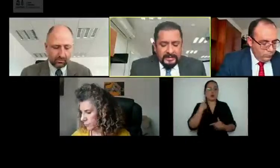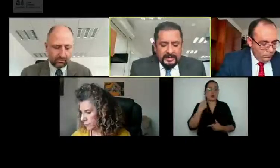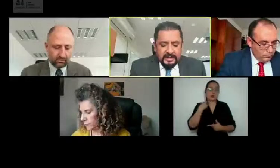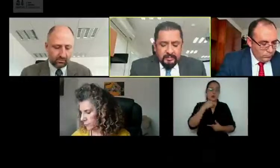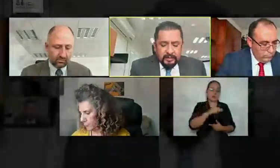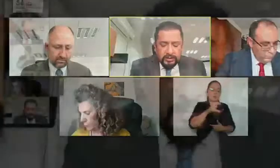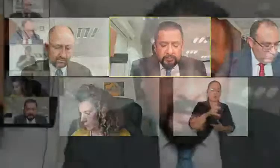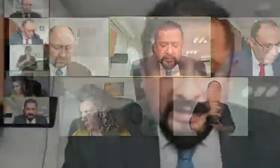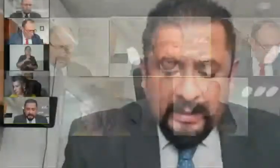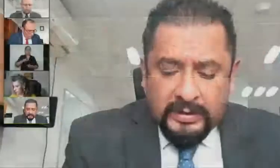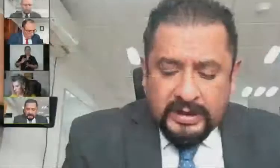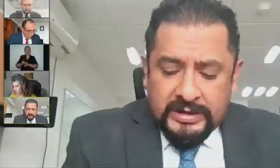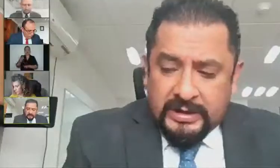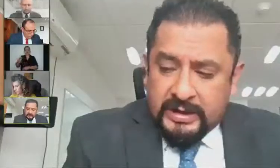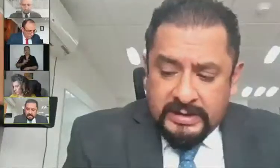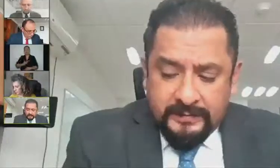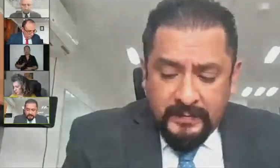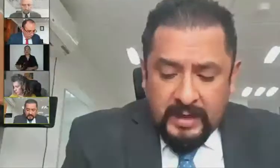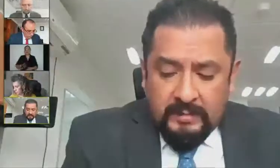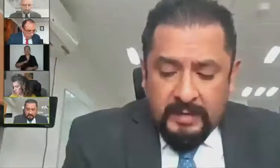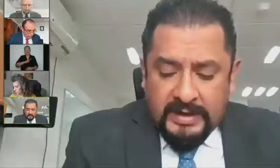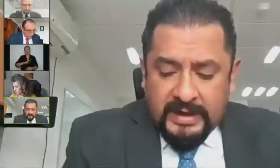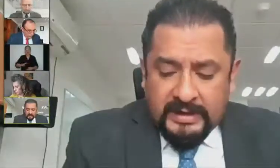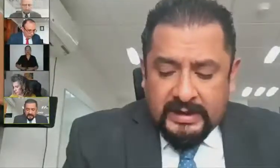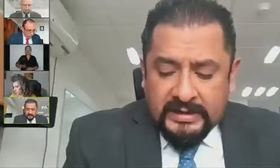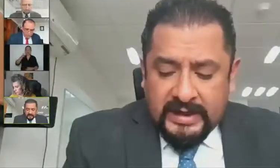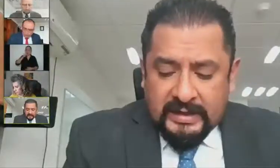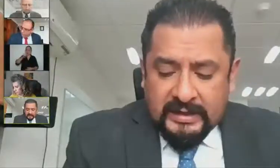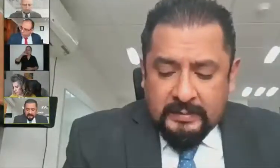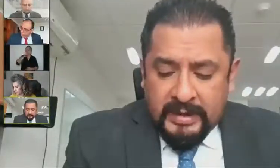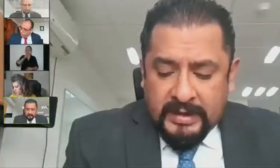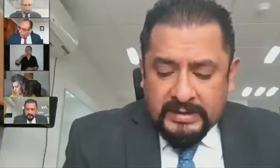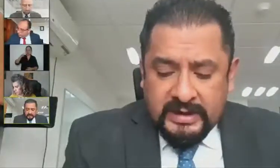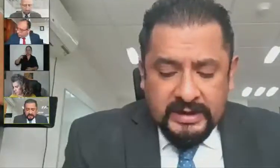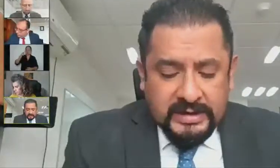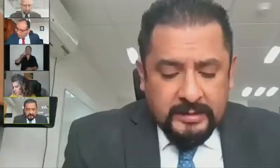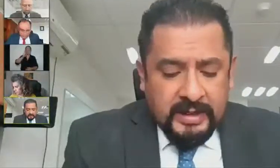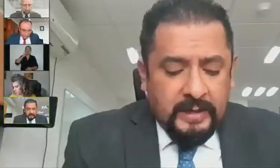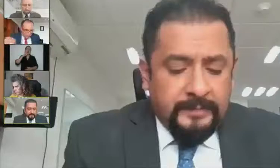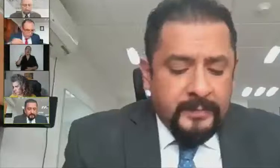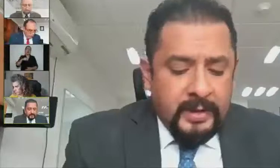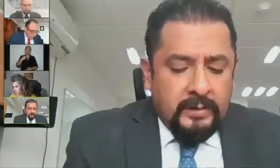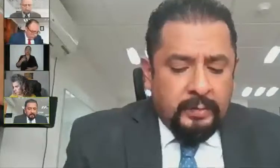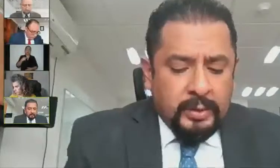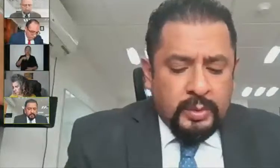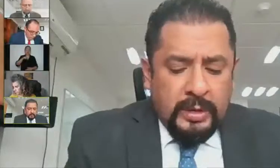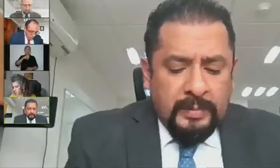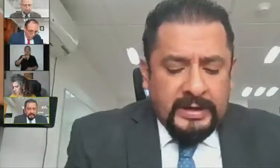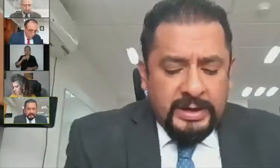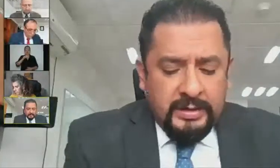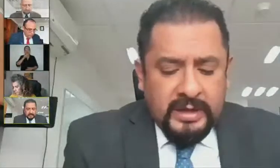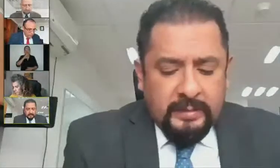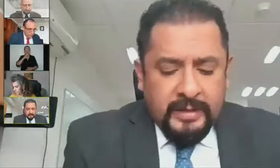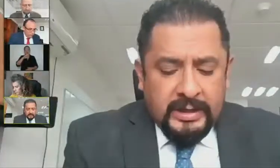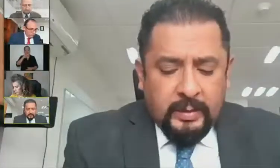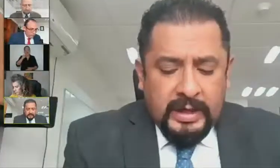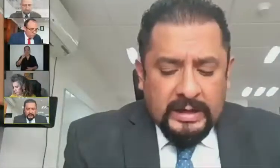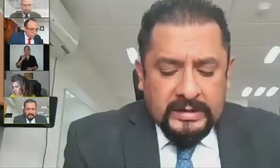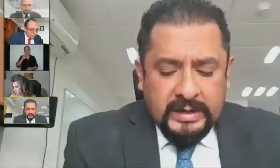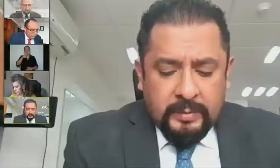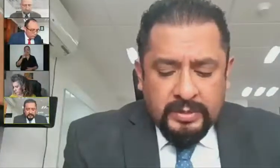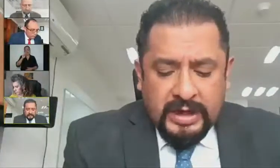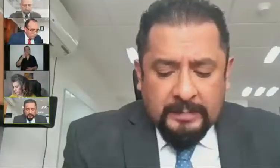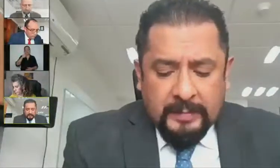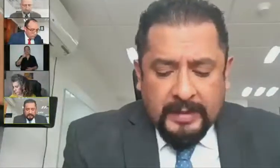la presidenta municipal de Aguascalientes, María Teresa Jiménez Esquivel, por su aparición en la